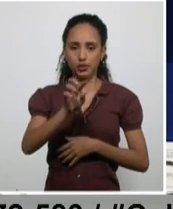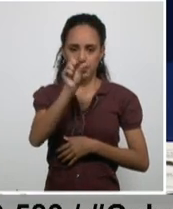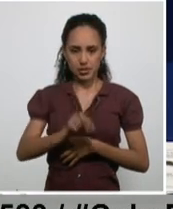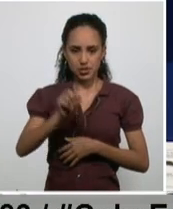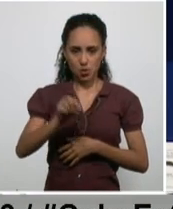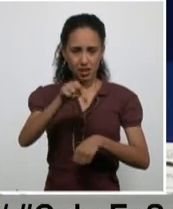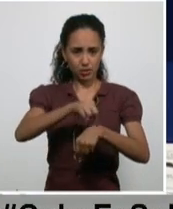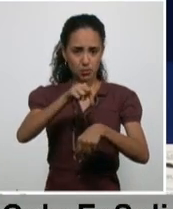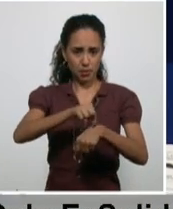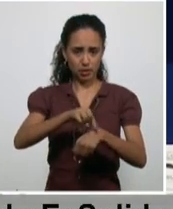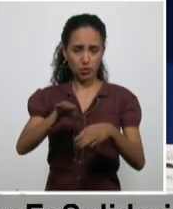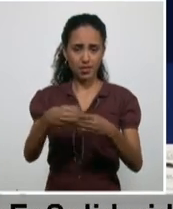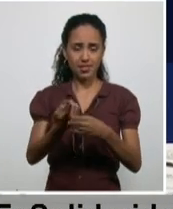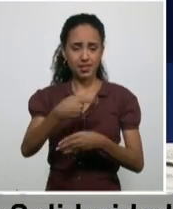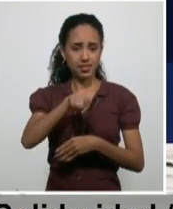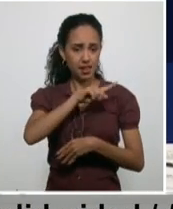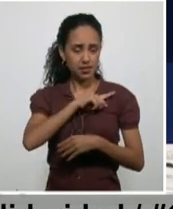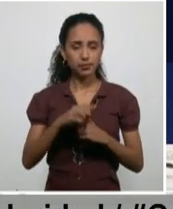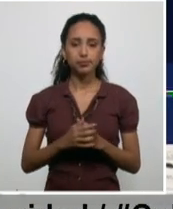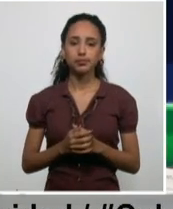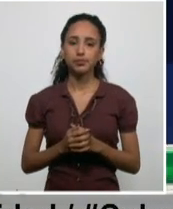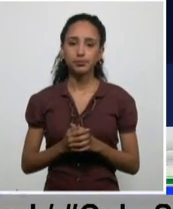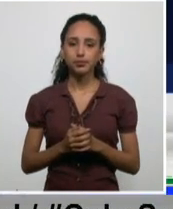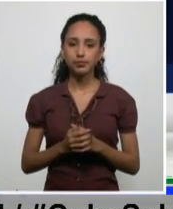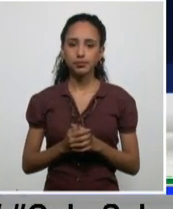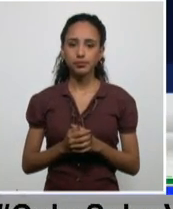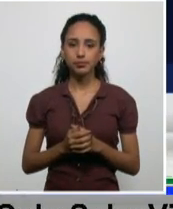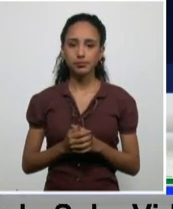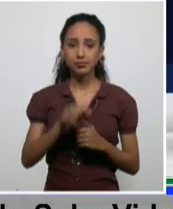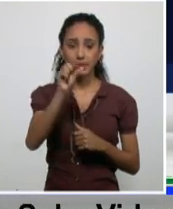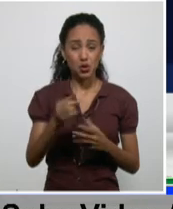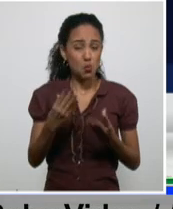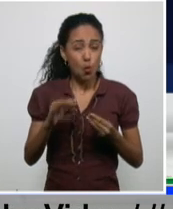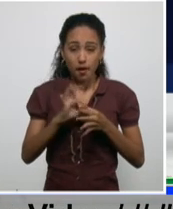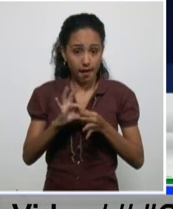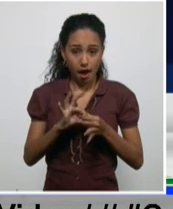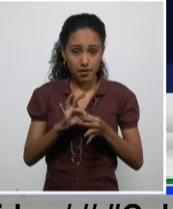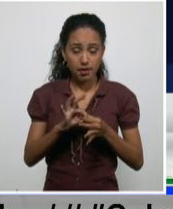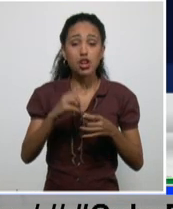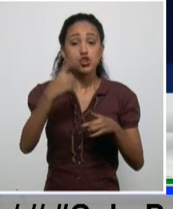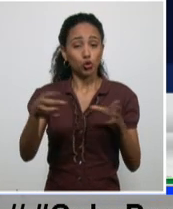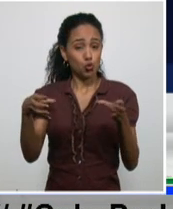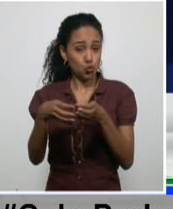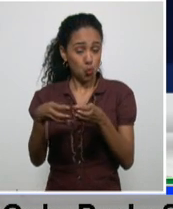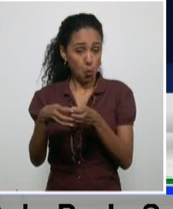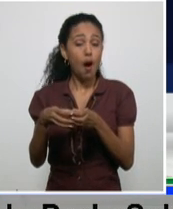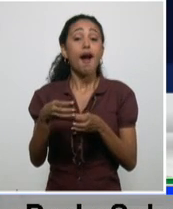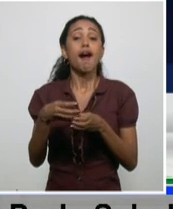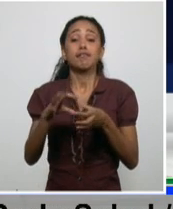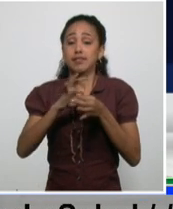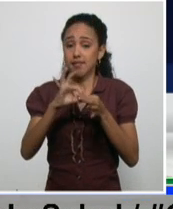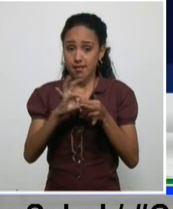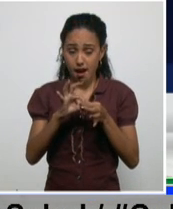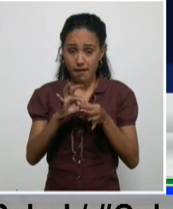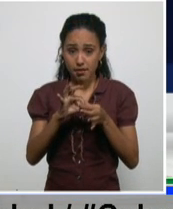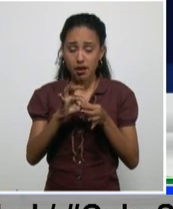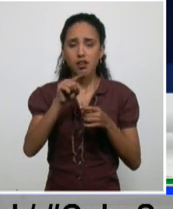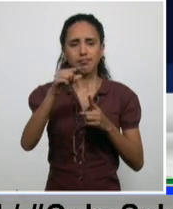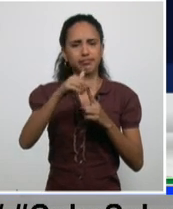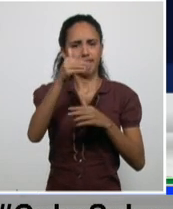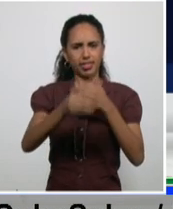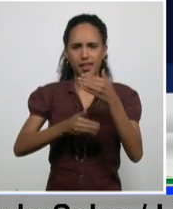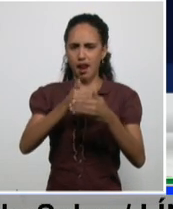momentos, en el día de ayer. Los pacientes críticos y graves están en las terapias